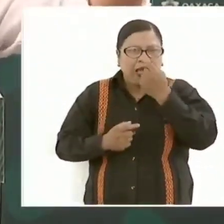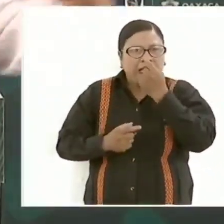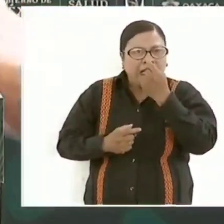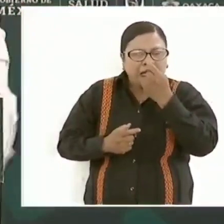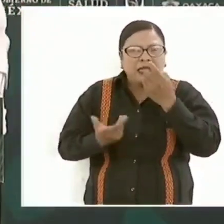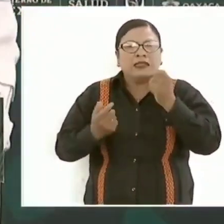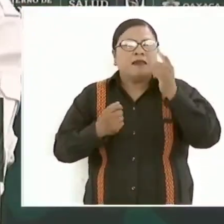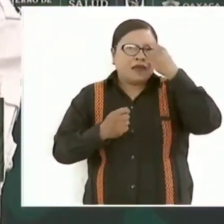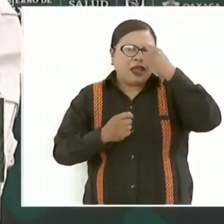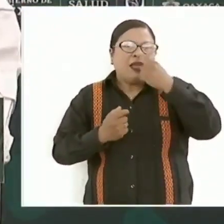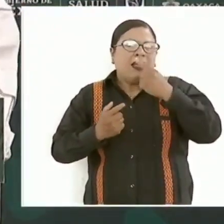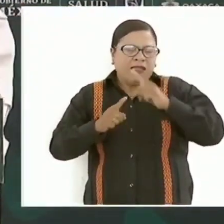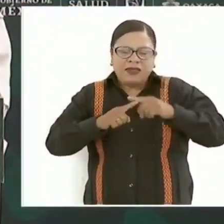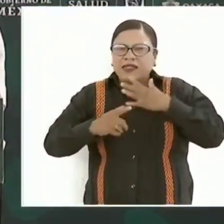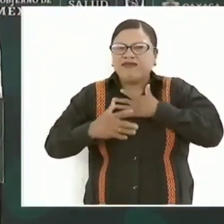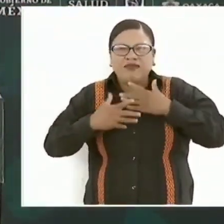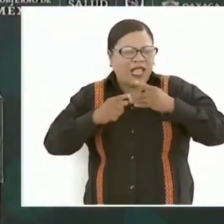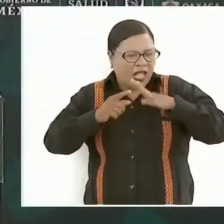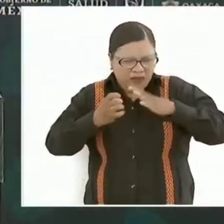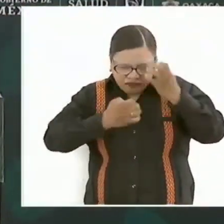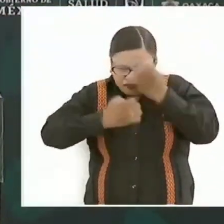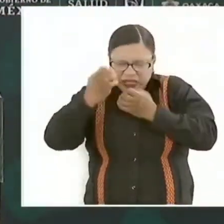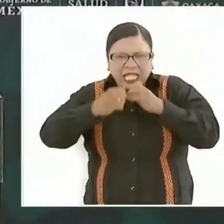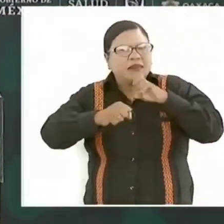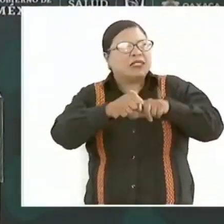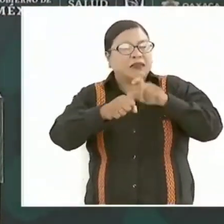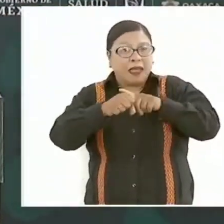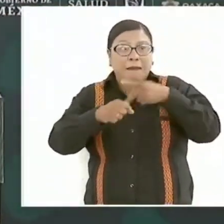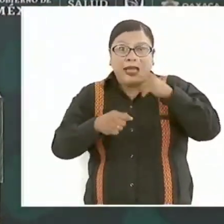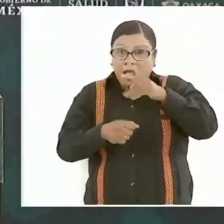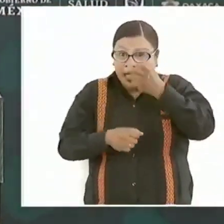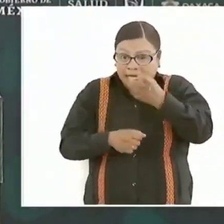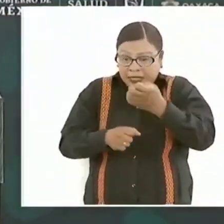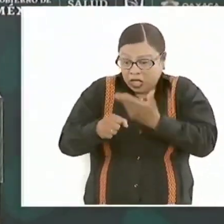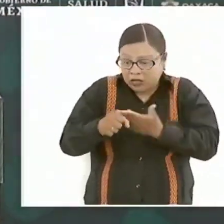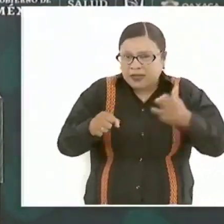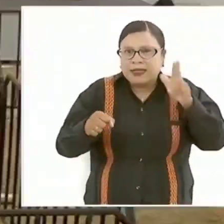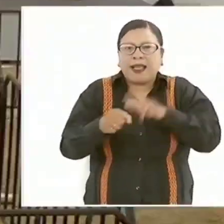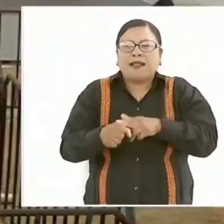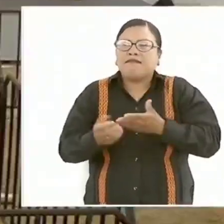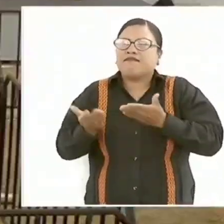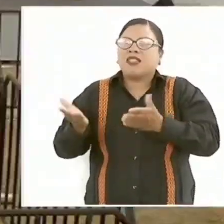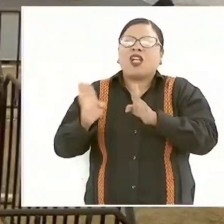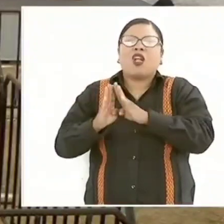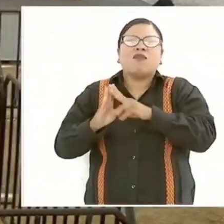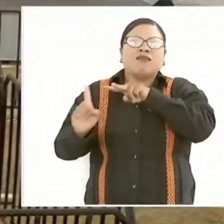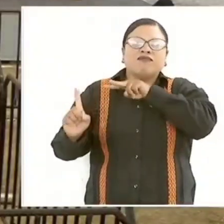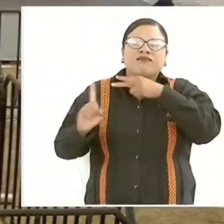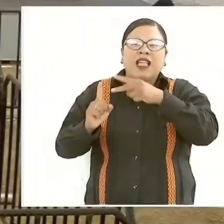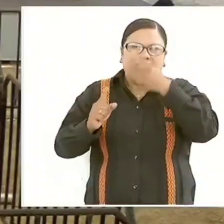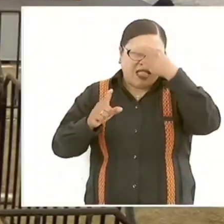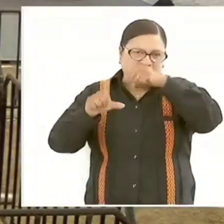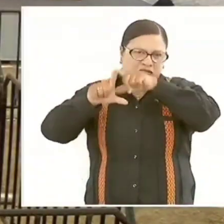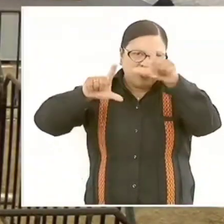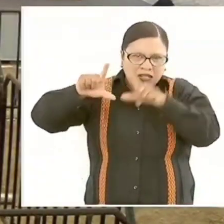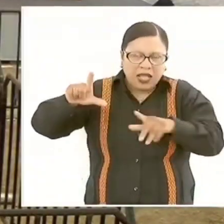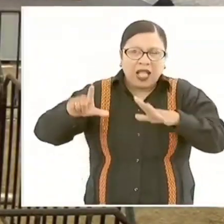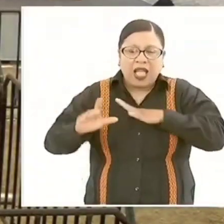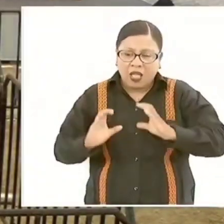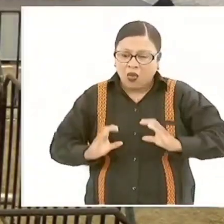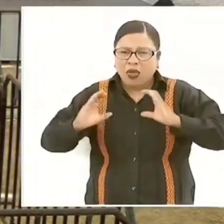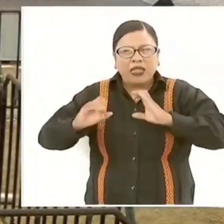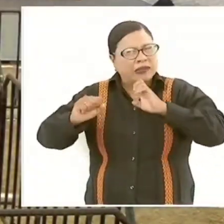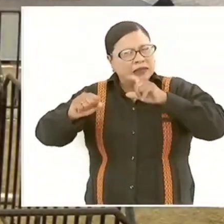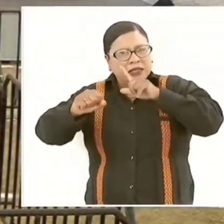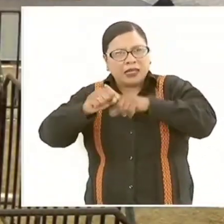tiene oftalmólogo. Pero acá este hospital va a ser de verdad un ejemplo nacional. Tiene una unidad de cuidados